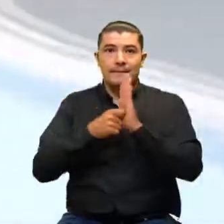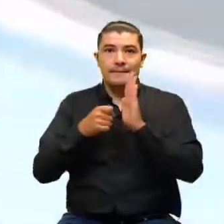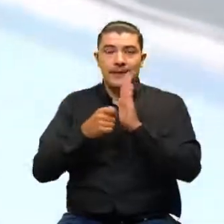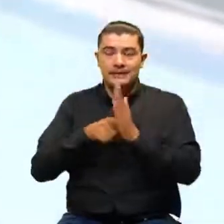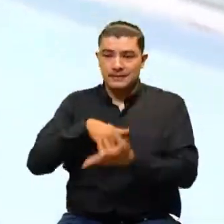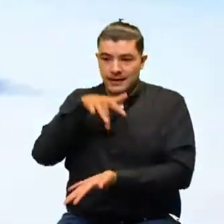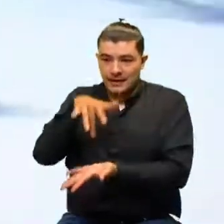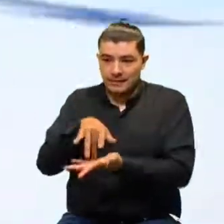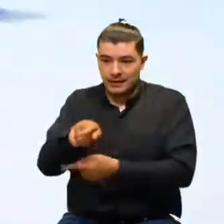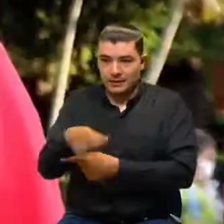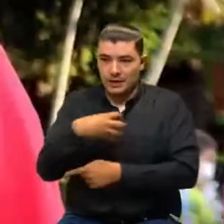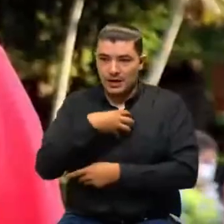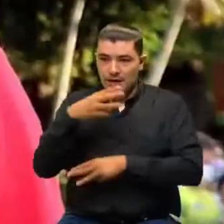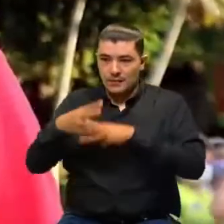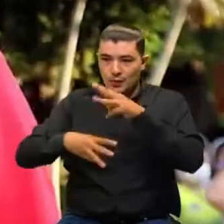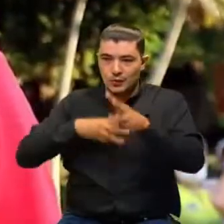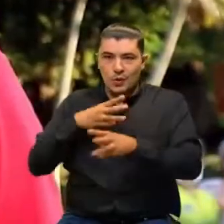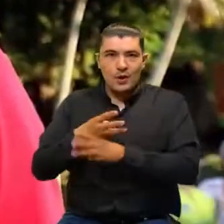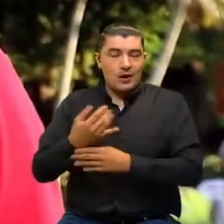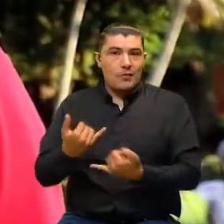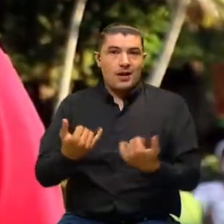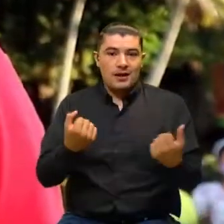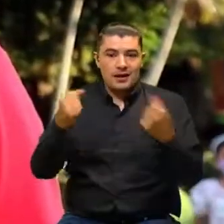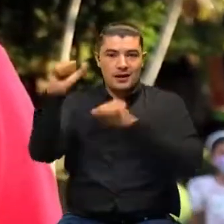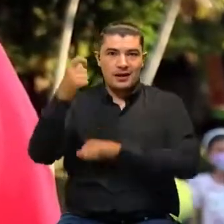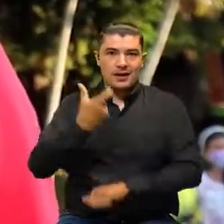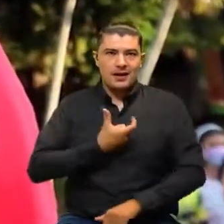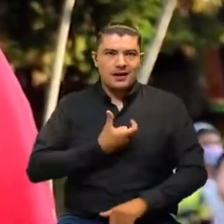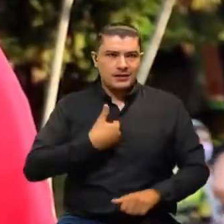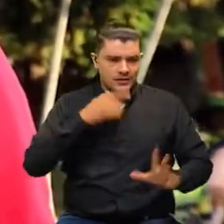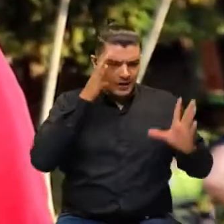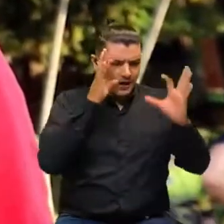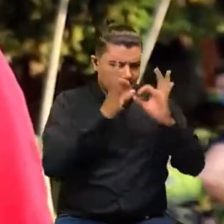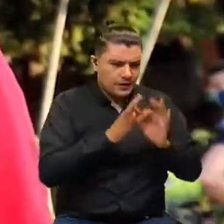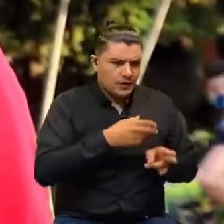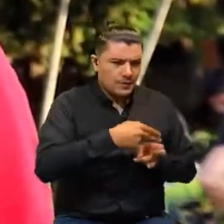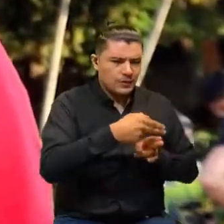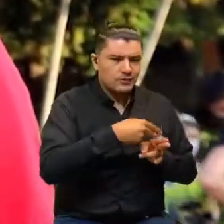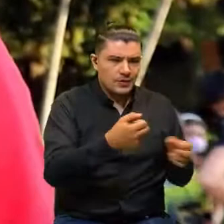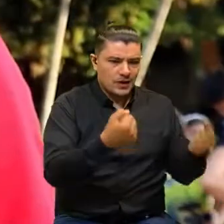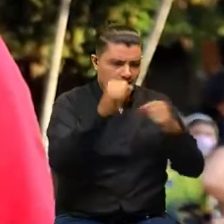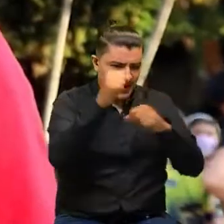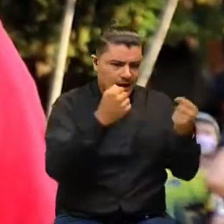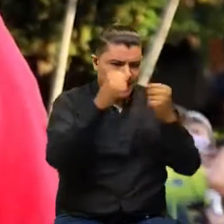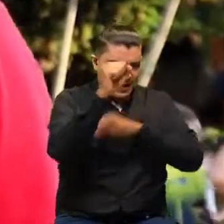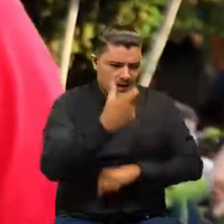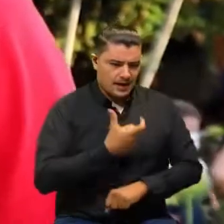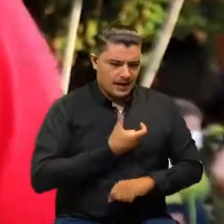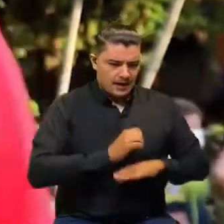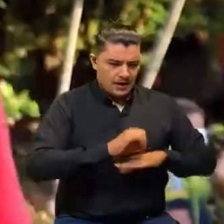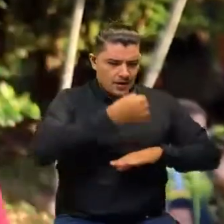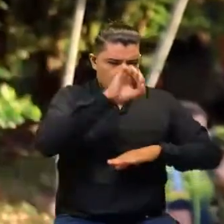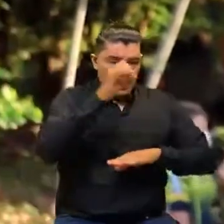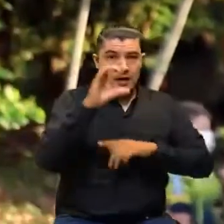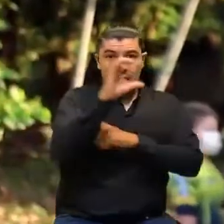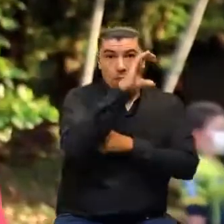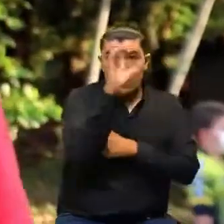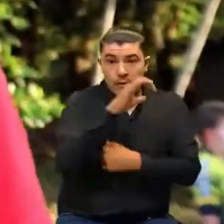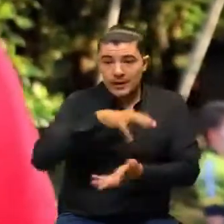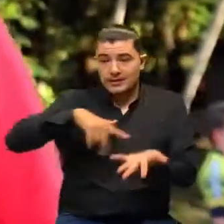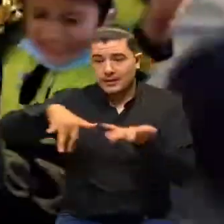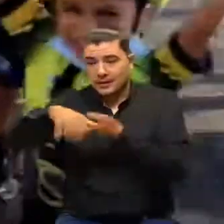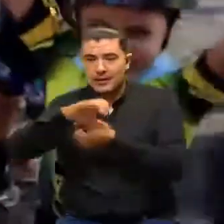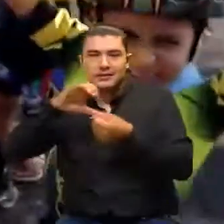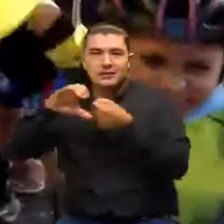en un campeonato mundial. Concentrados en lo que se viene y para que vengan más preseas doradas tanto como para Colombia, Santander y